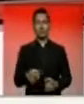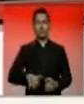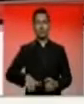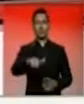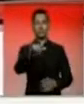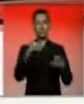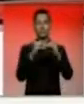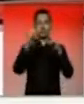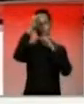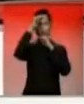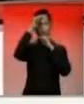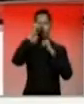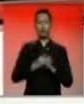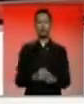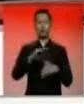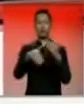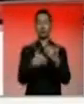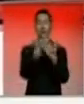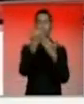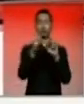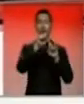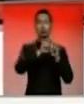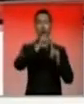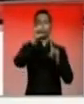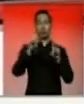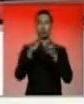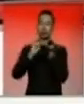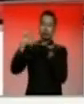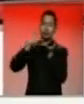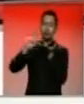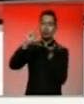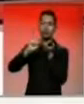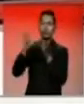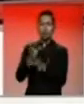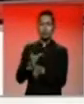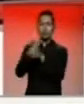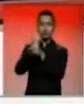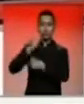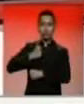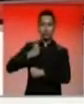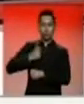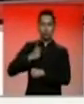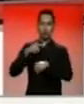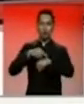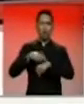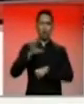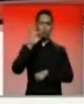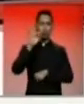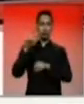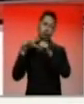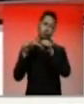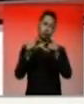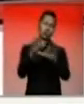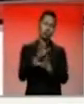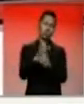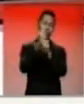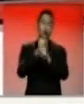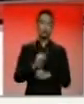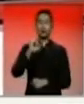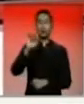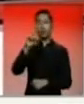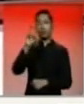Sigamos informando. El nuevo sistema de aportes a la seguridad social militar es sostenible en el tiempo. Así lo explicó Ivonne